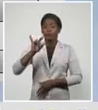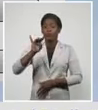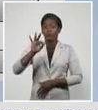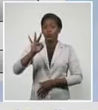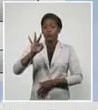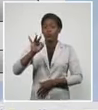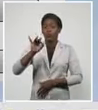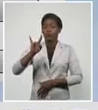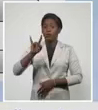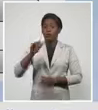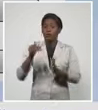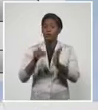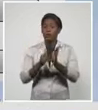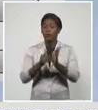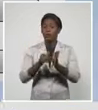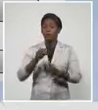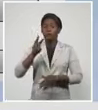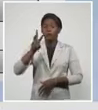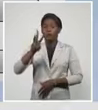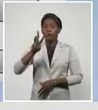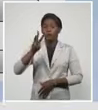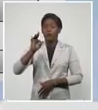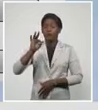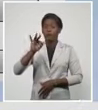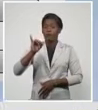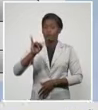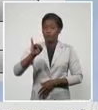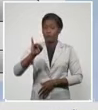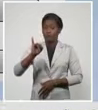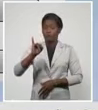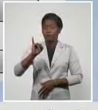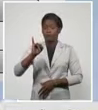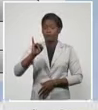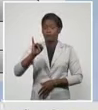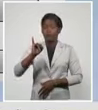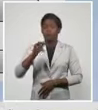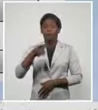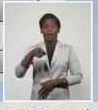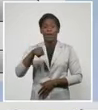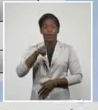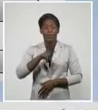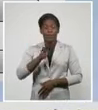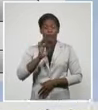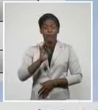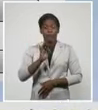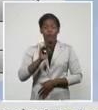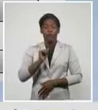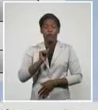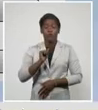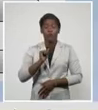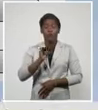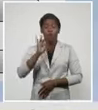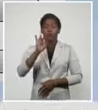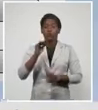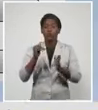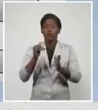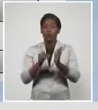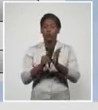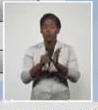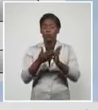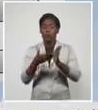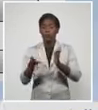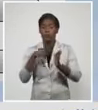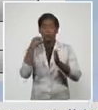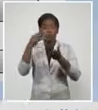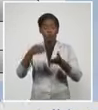9.389.386 casos activos. Y ayer, de los 8.000 fallecidos, 137 que hubo en